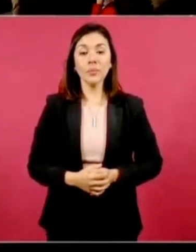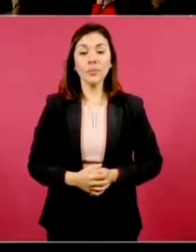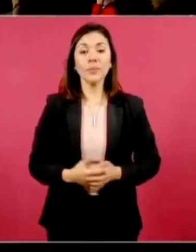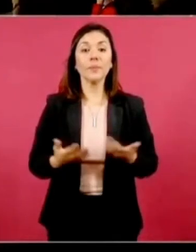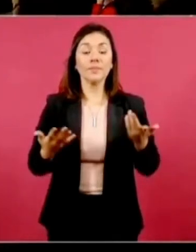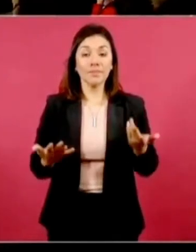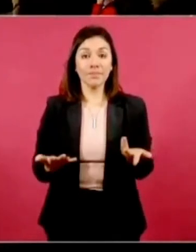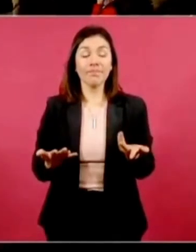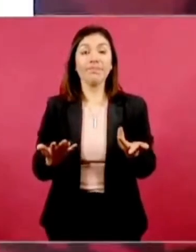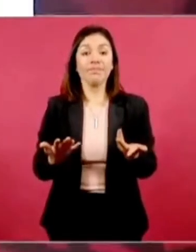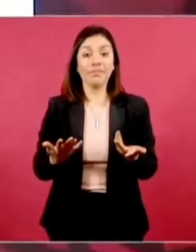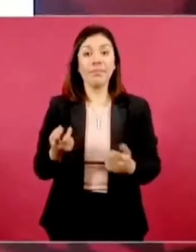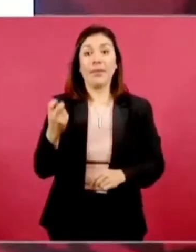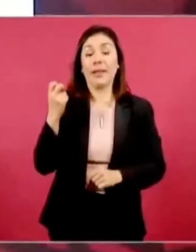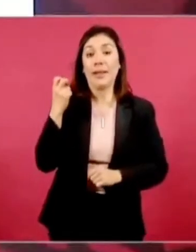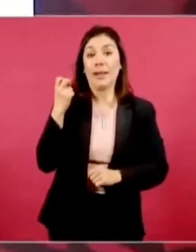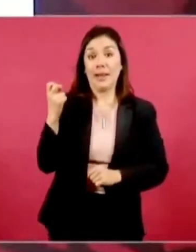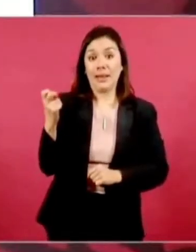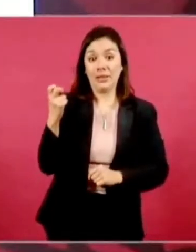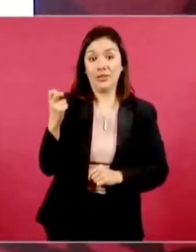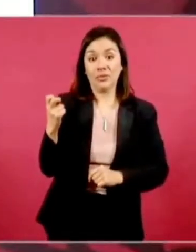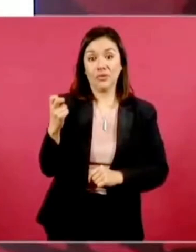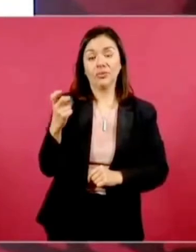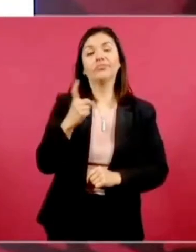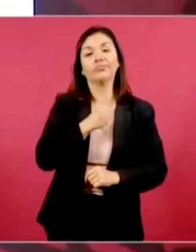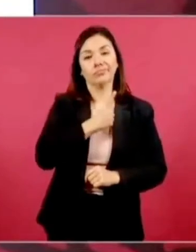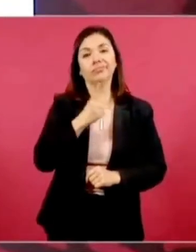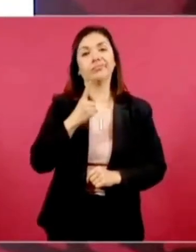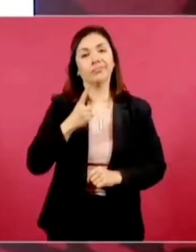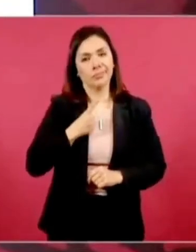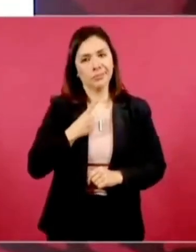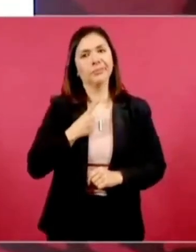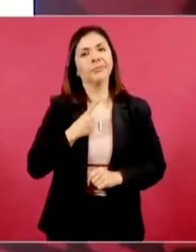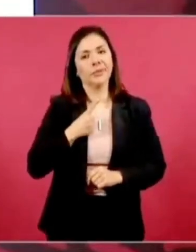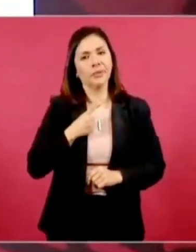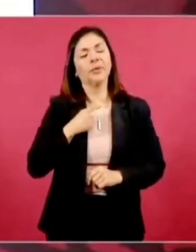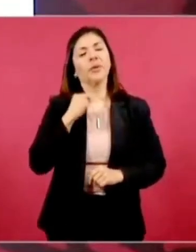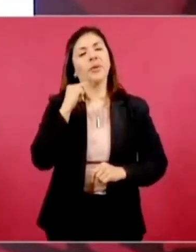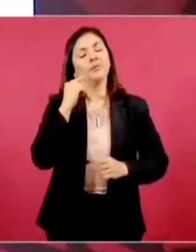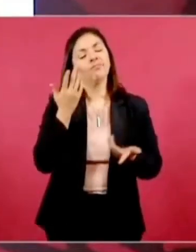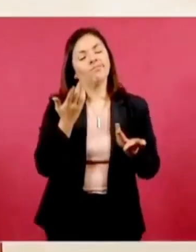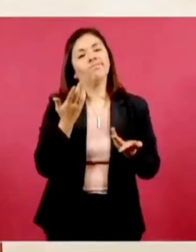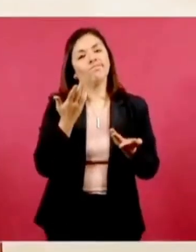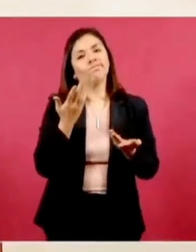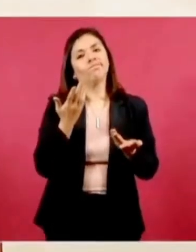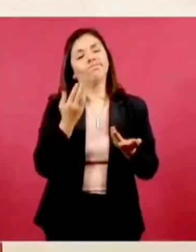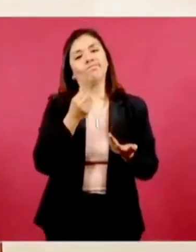esto lo tenemos que ir enfrentando